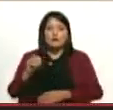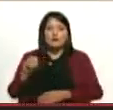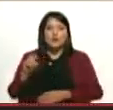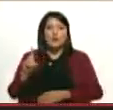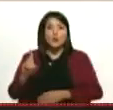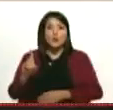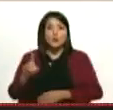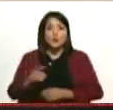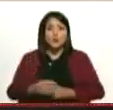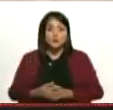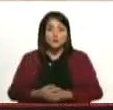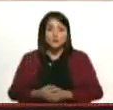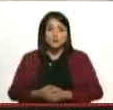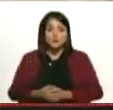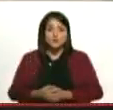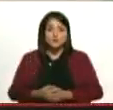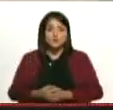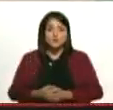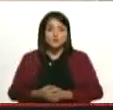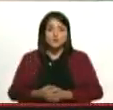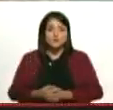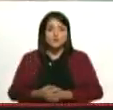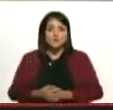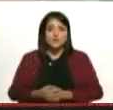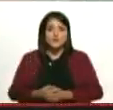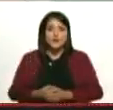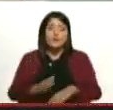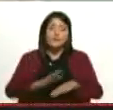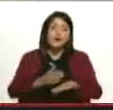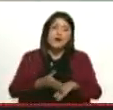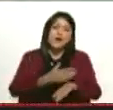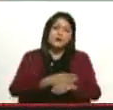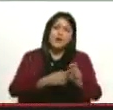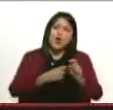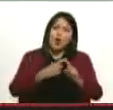luego del tratado original de abril de 1973